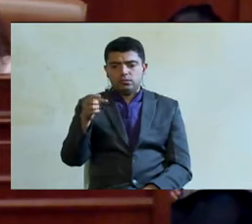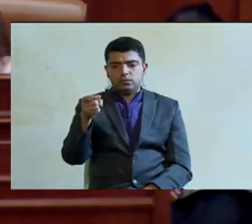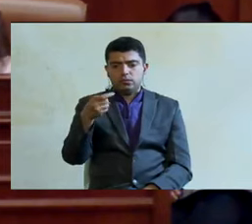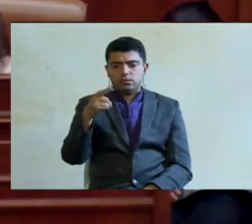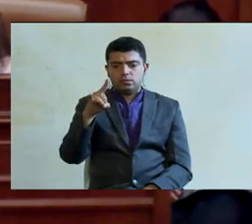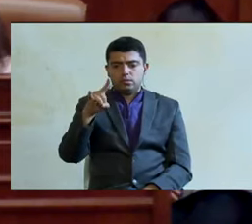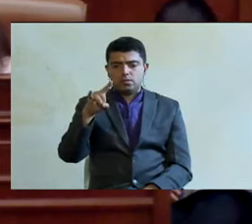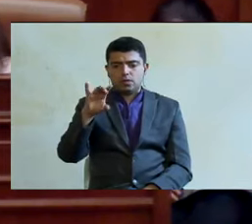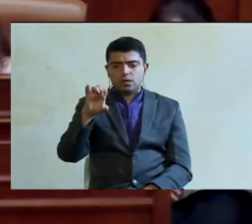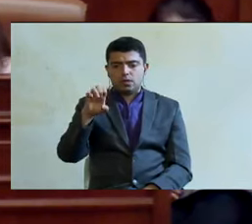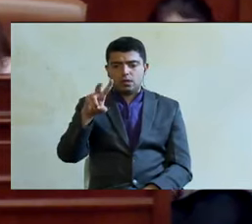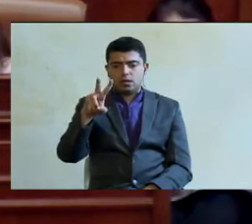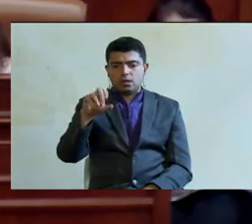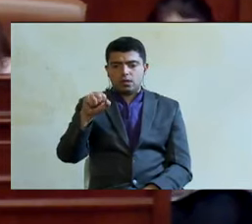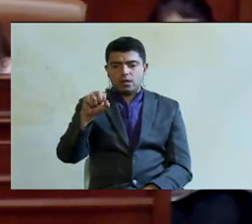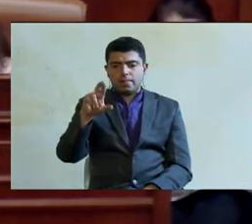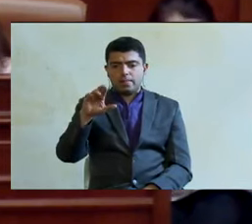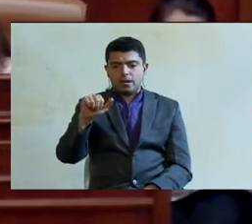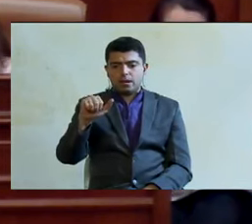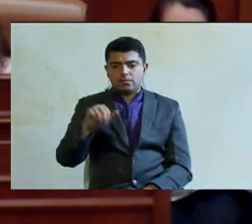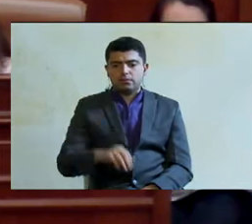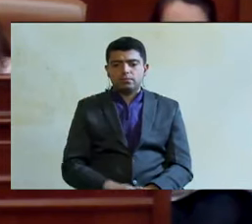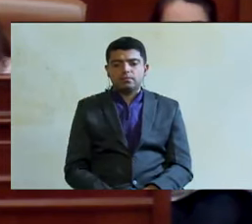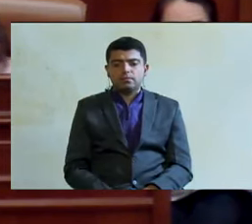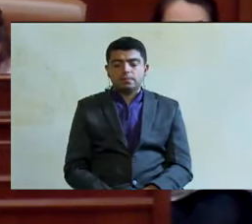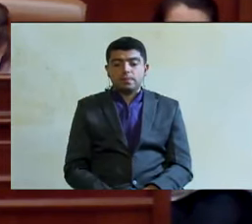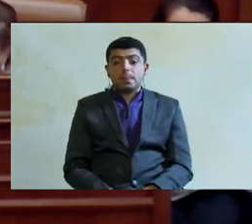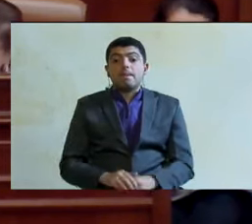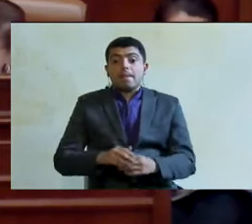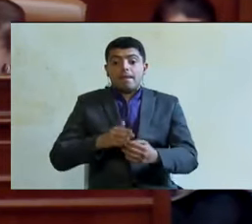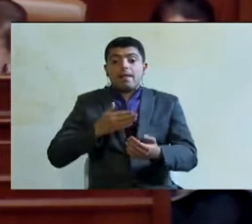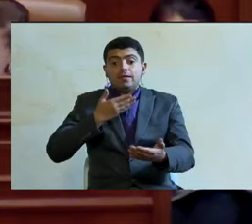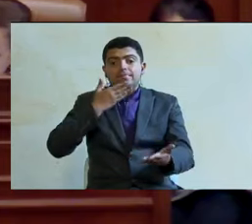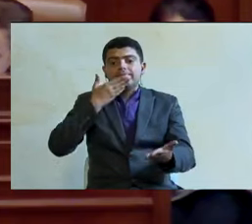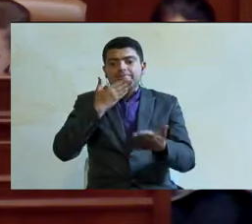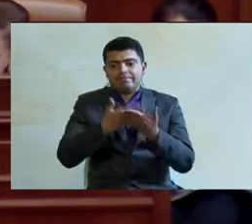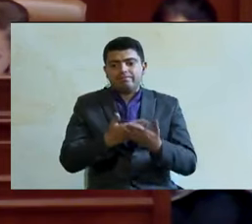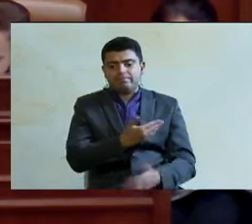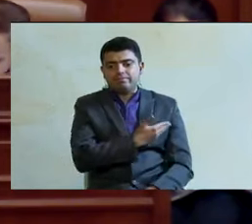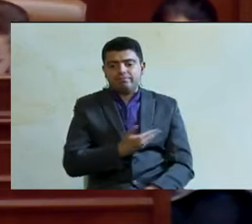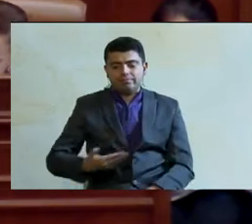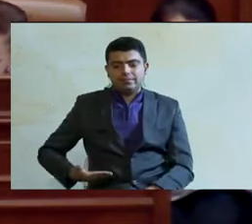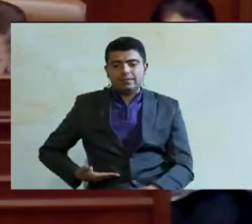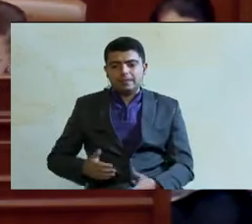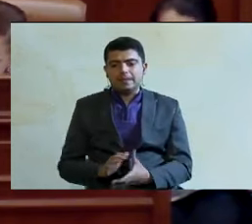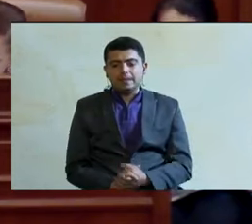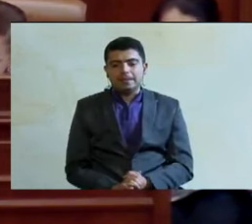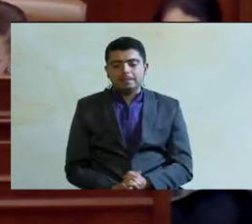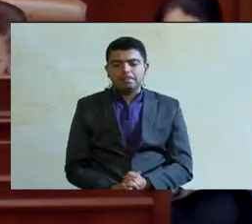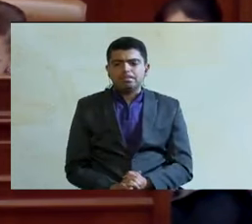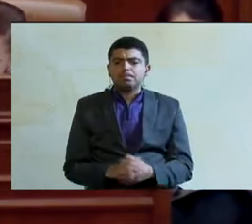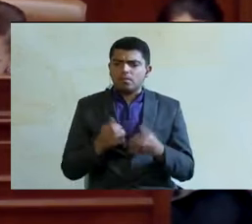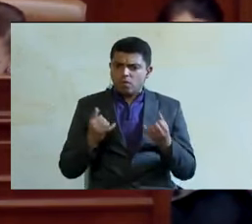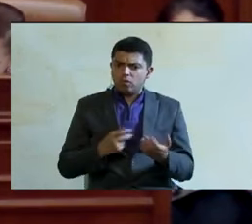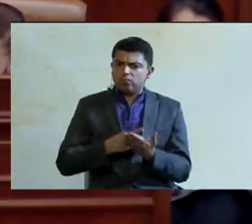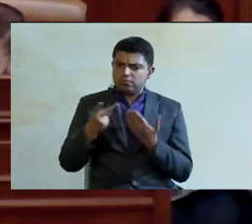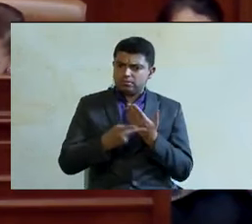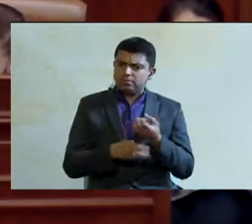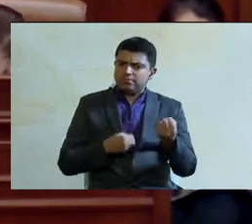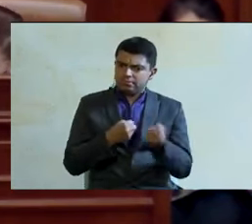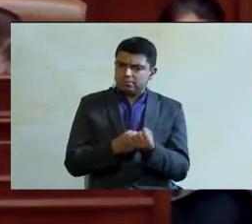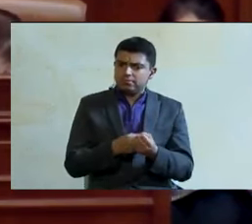Guevara Gracias presidente muy concreto desde nuestra banc hemos venido apoyando este proyecto es un proyecto que garantiza las condiciones de